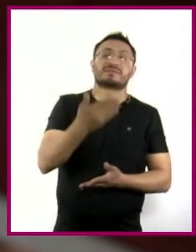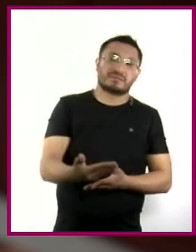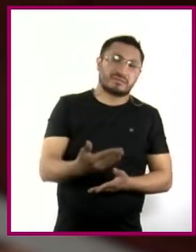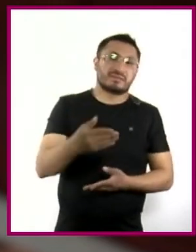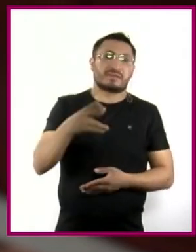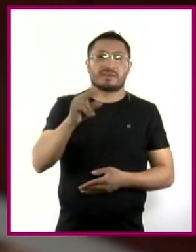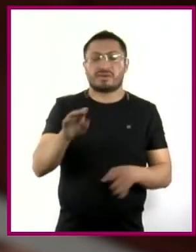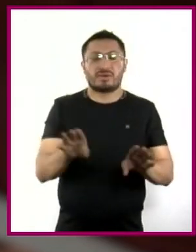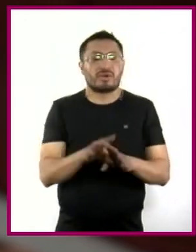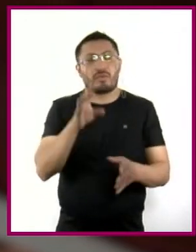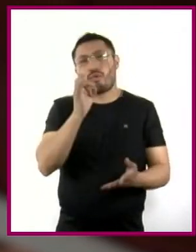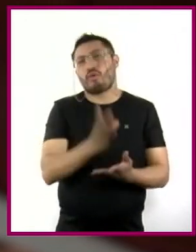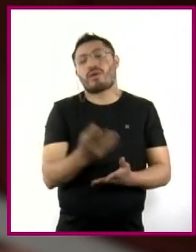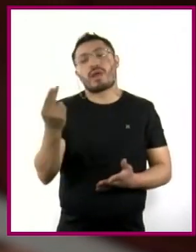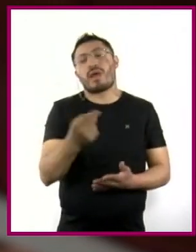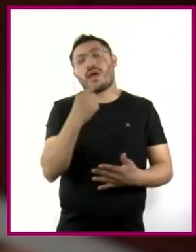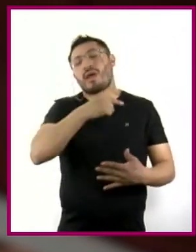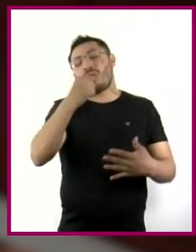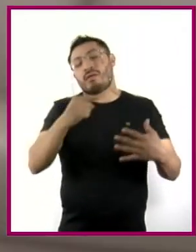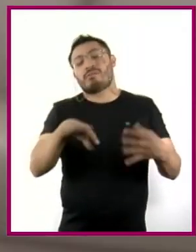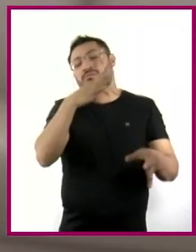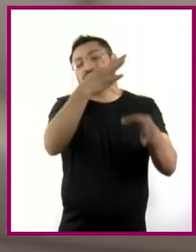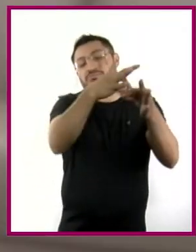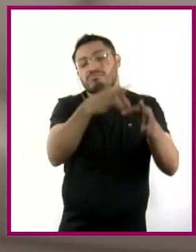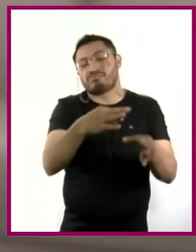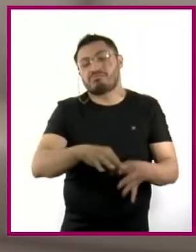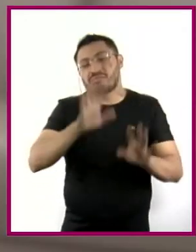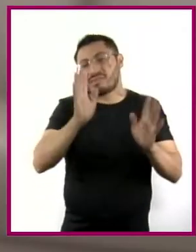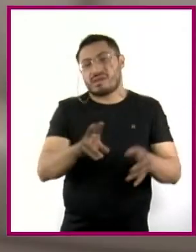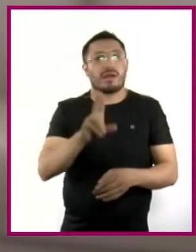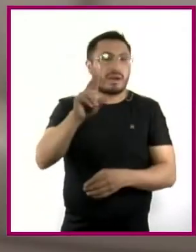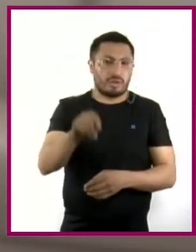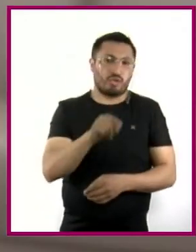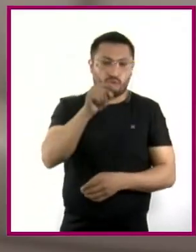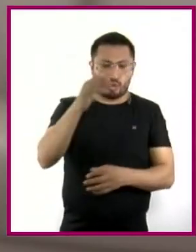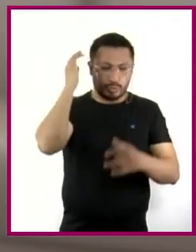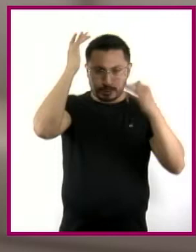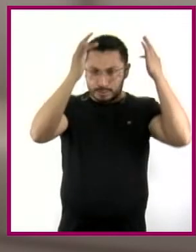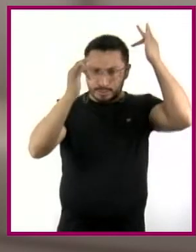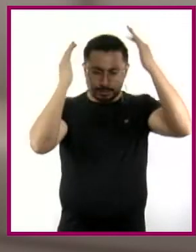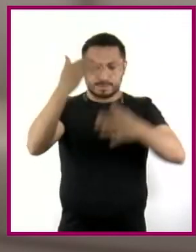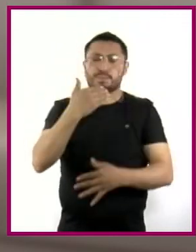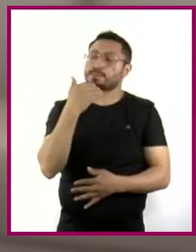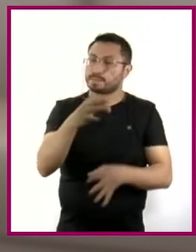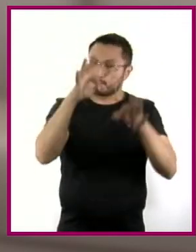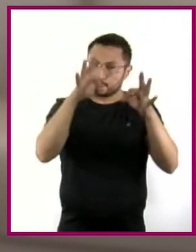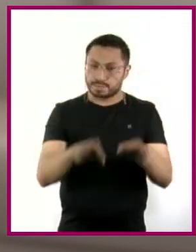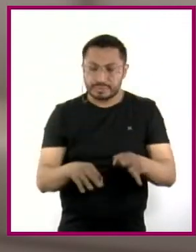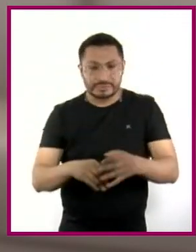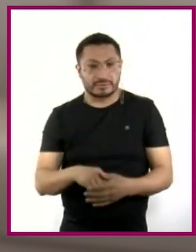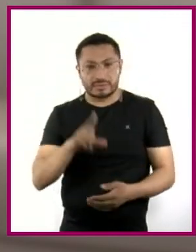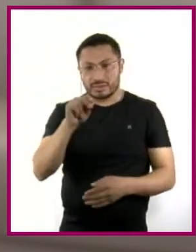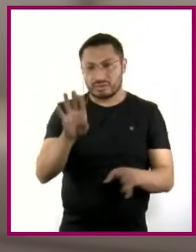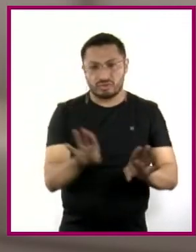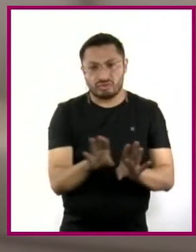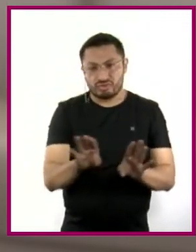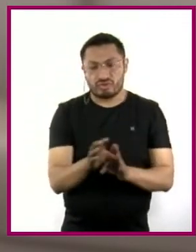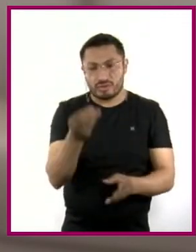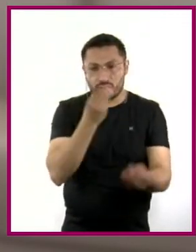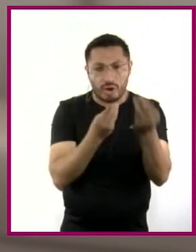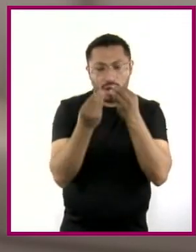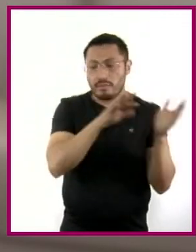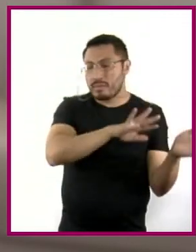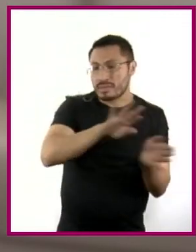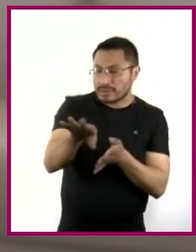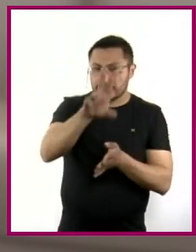se basen en esas necesidades básicas, ¿no? Sí, eso creo. No se trata de dejar de comer,